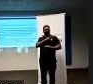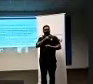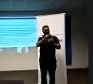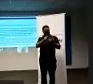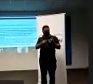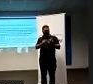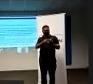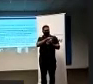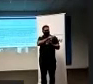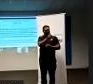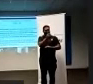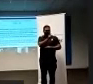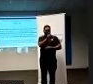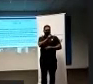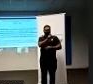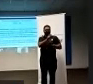Siguiente.